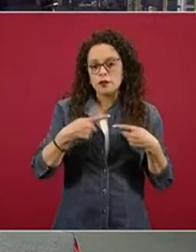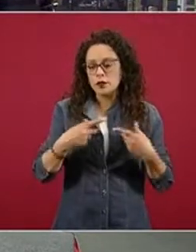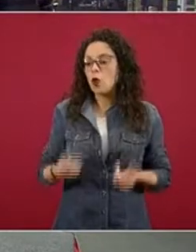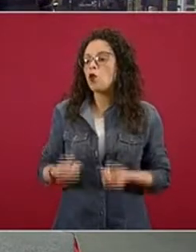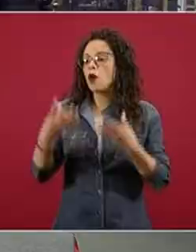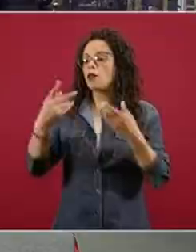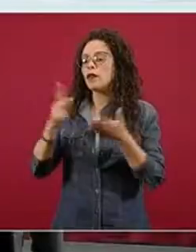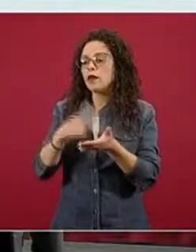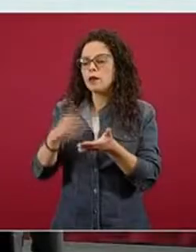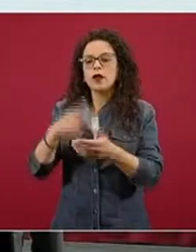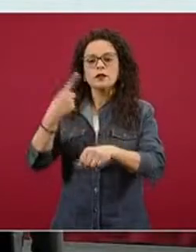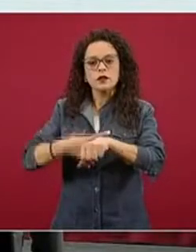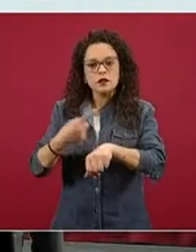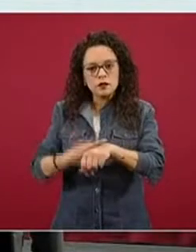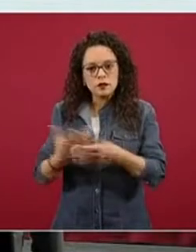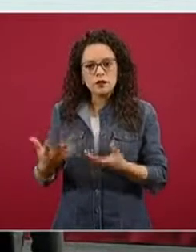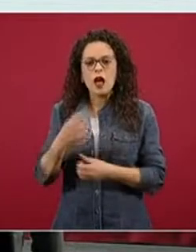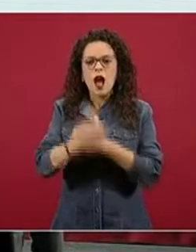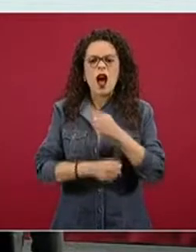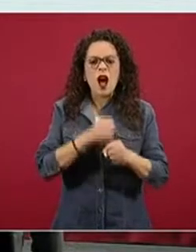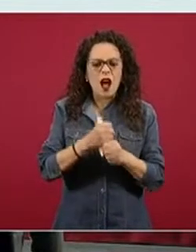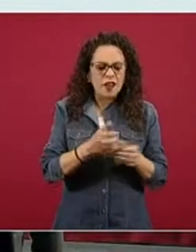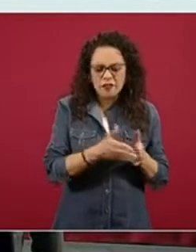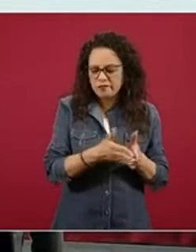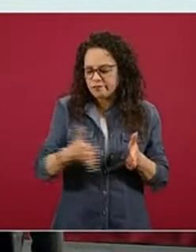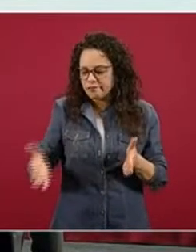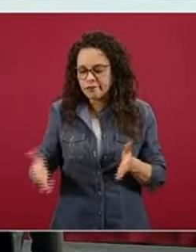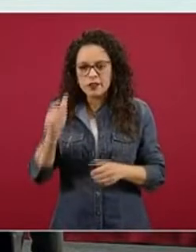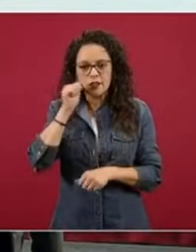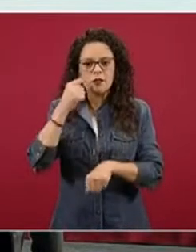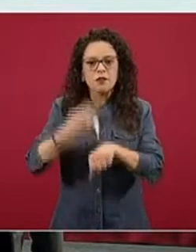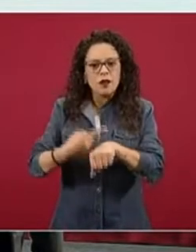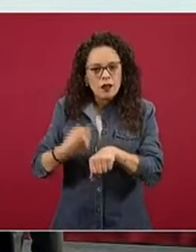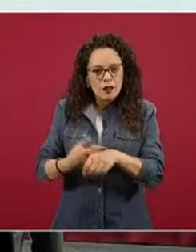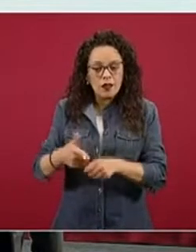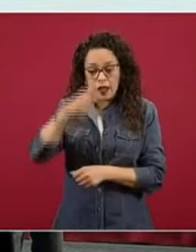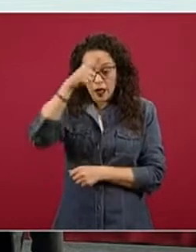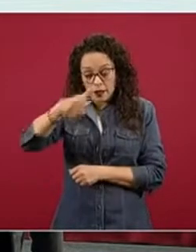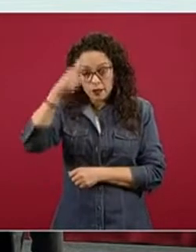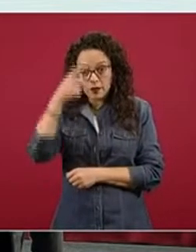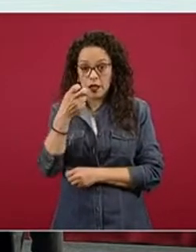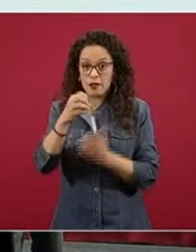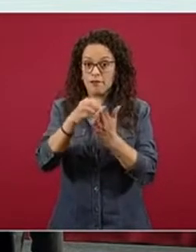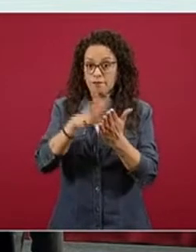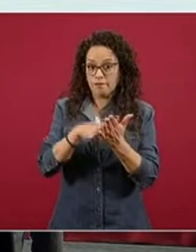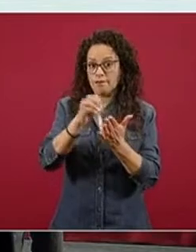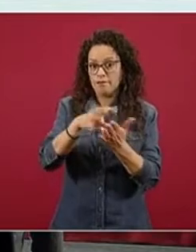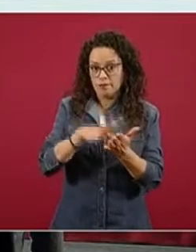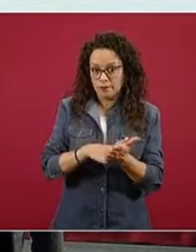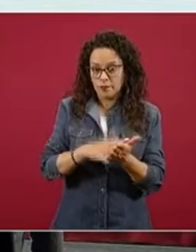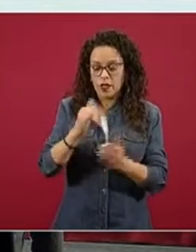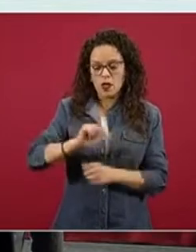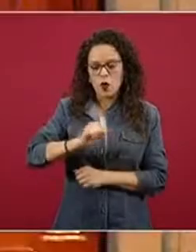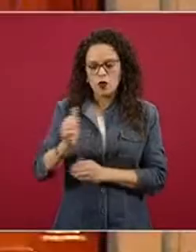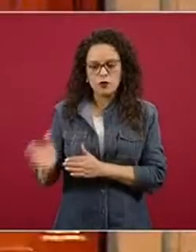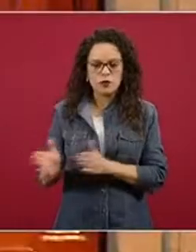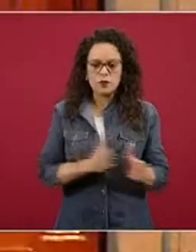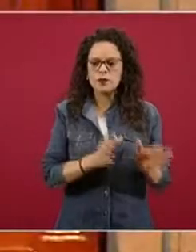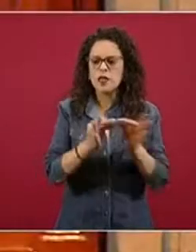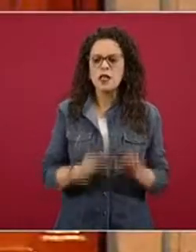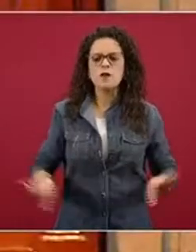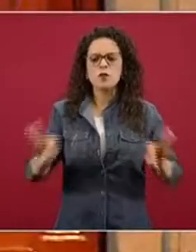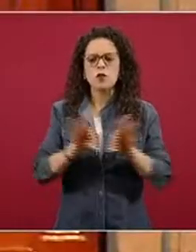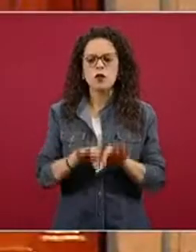personas enferman, de qué grupo de edad, etcétera. Pero hay otro componente sumamente importante y es el componente